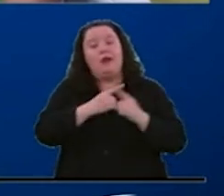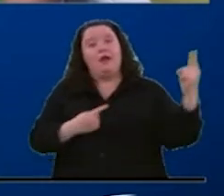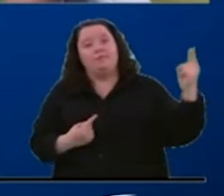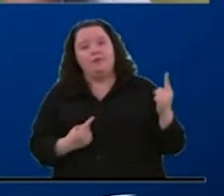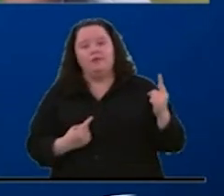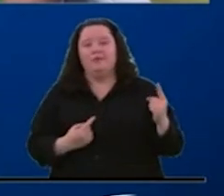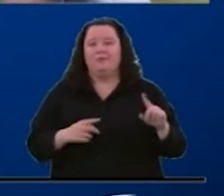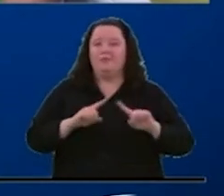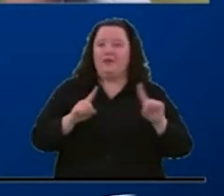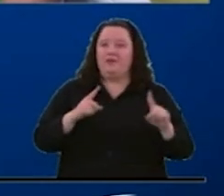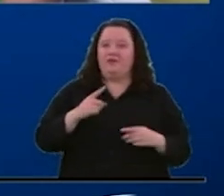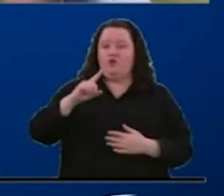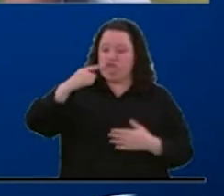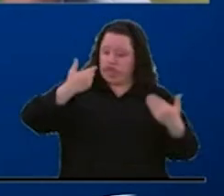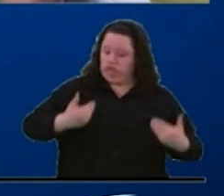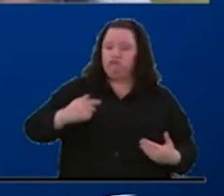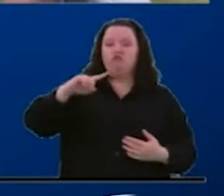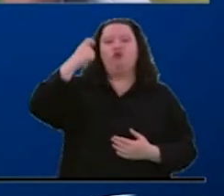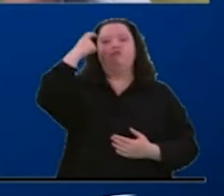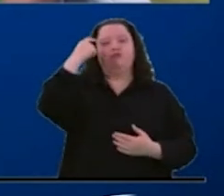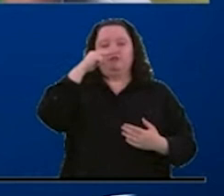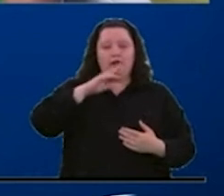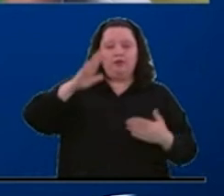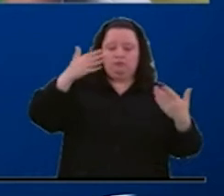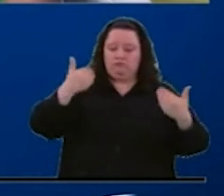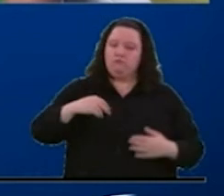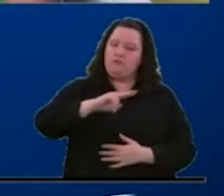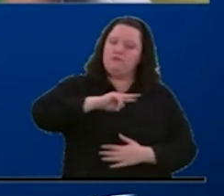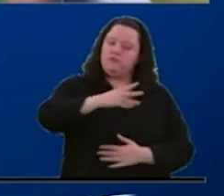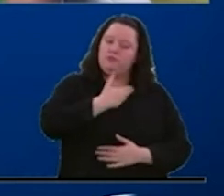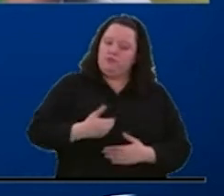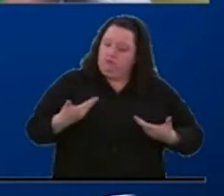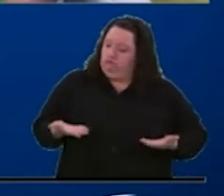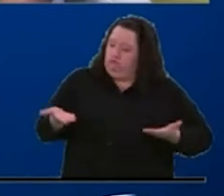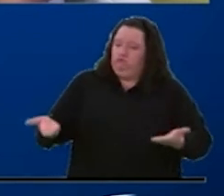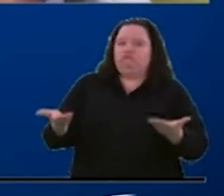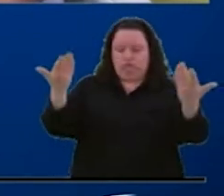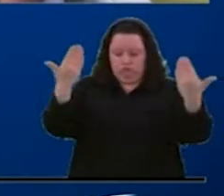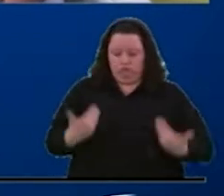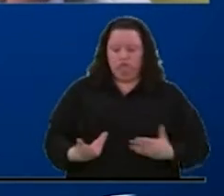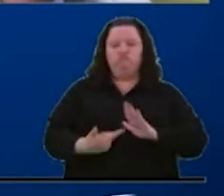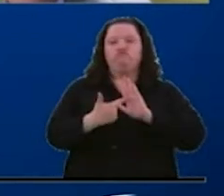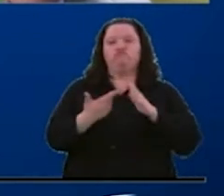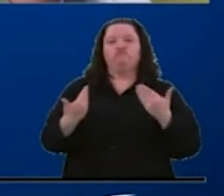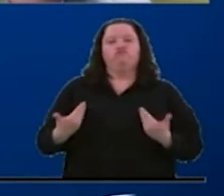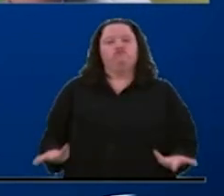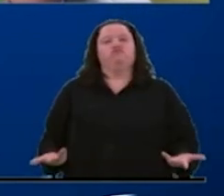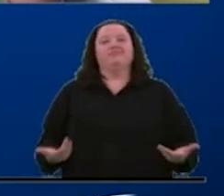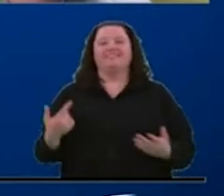sea, pero aquí estamos como gobierno nacional y aquí está su vicepresidenta poniendo la cara.